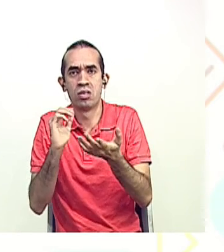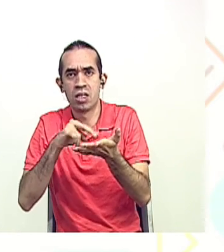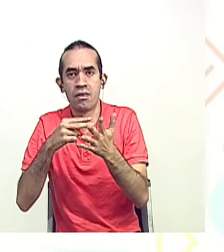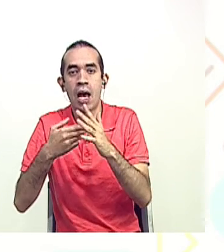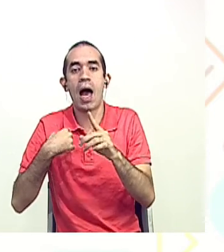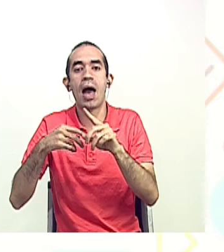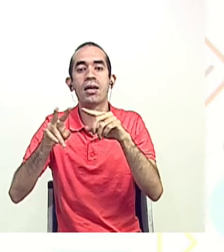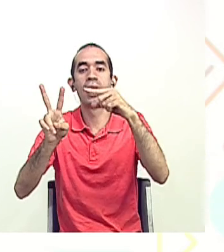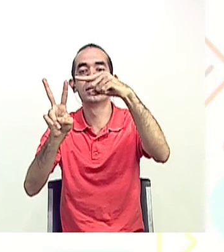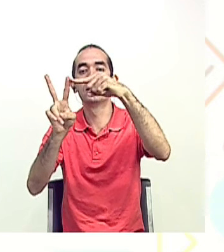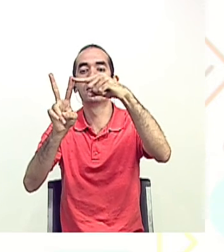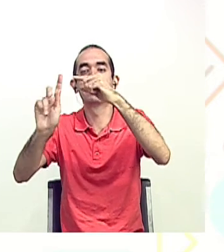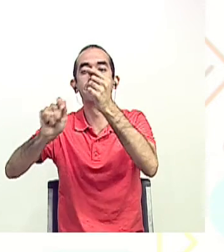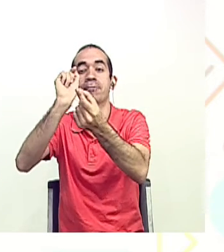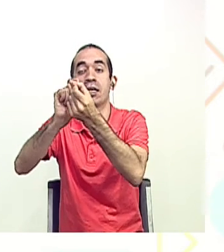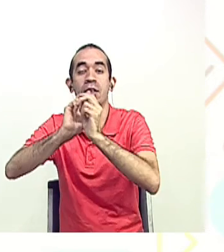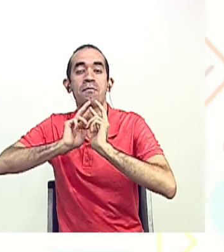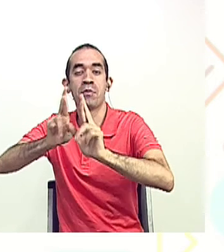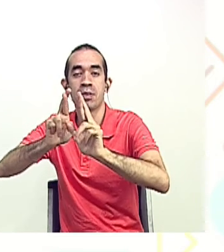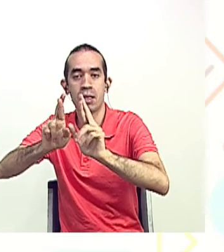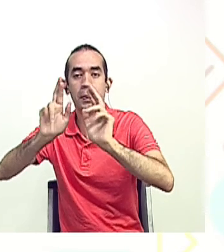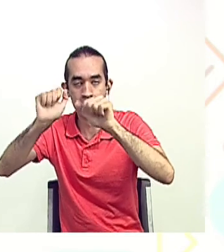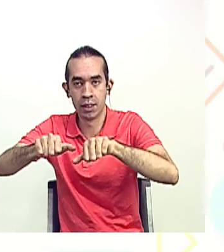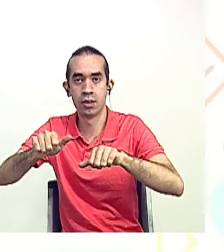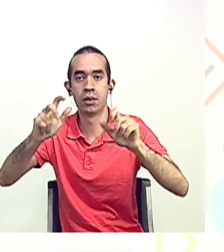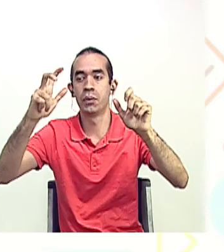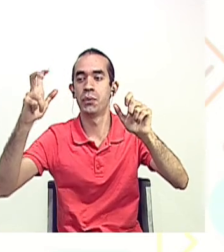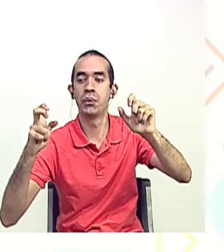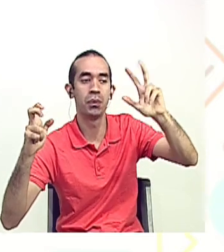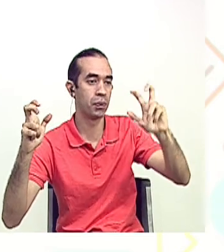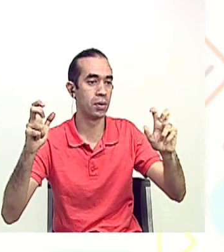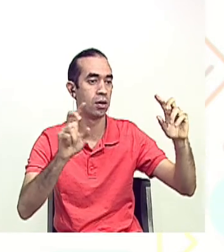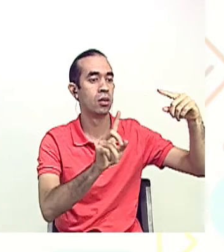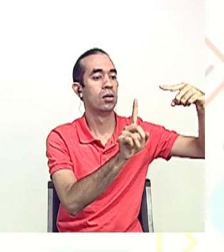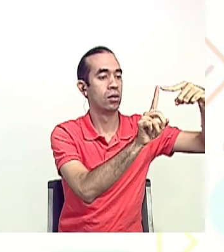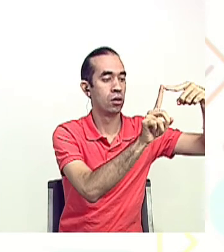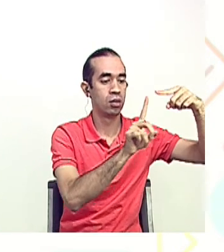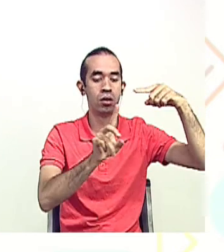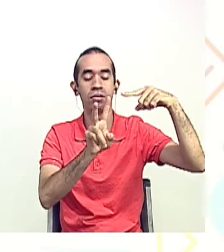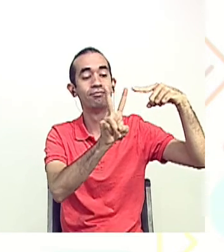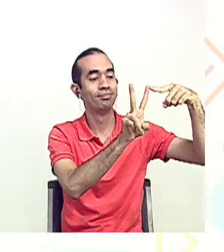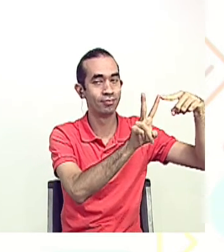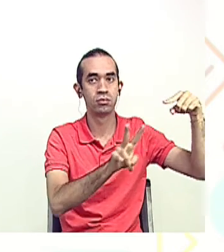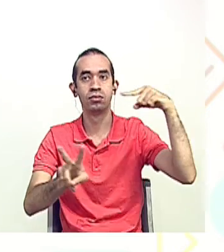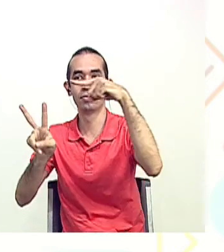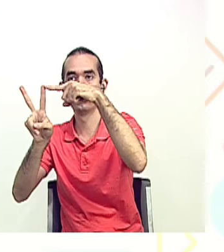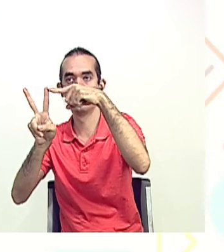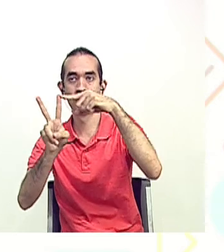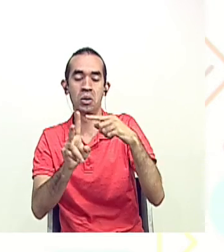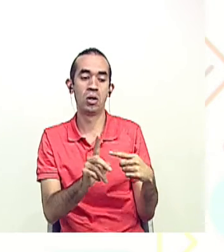la raíz y entonces uno va a ir separado con más y otro con menos.